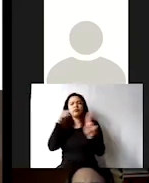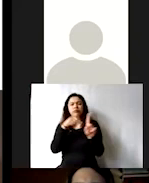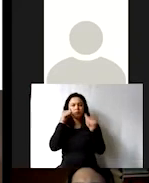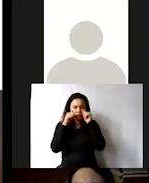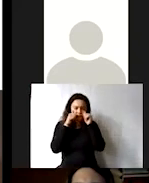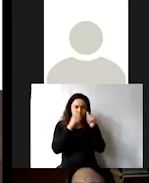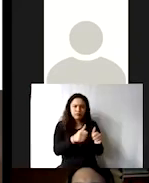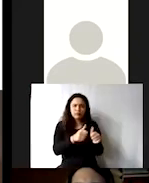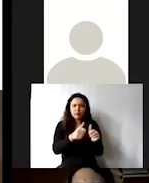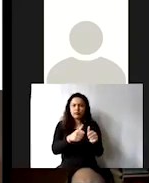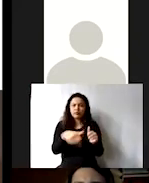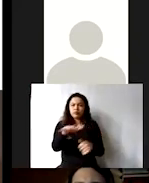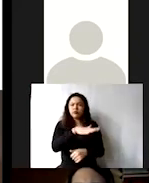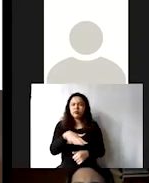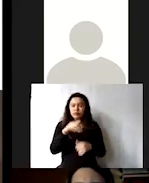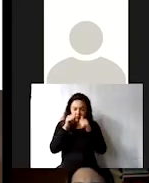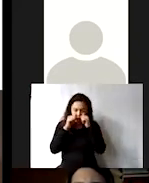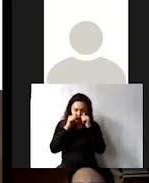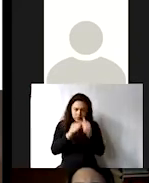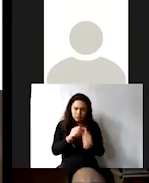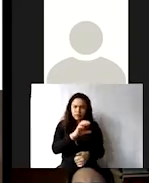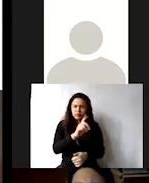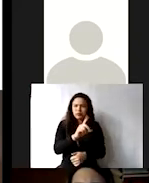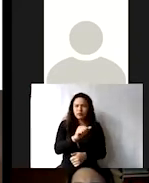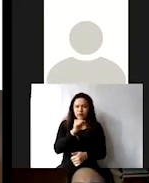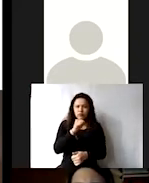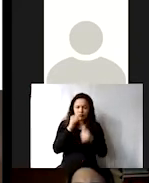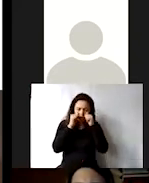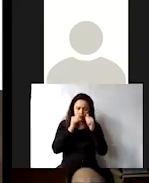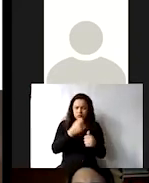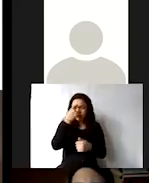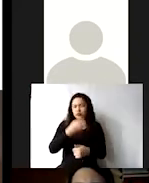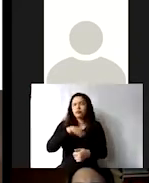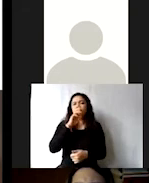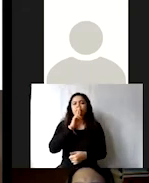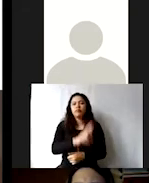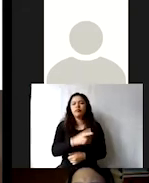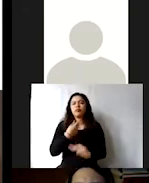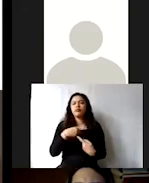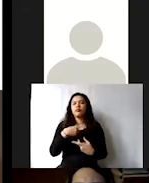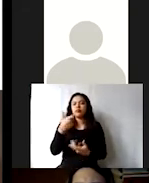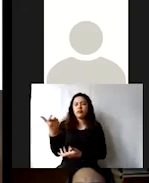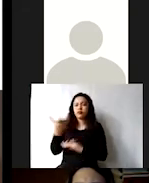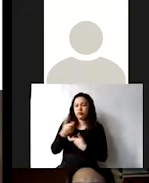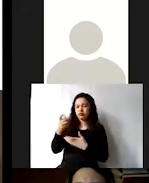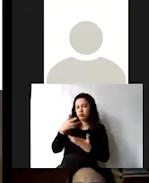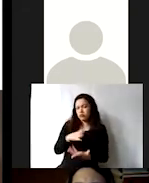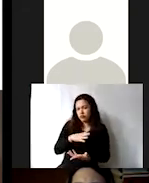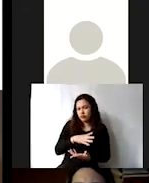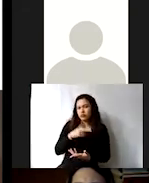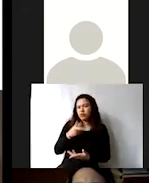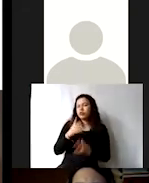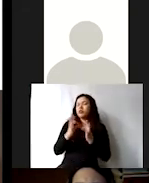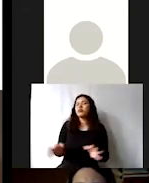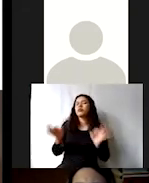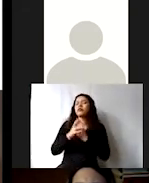atendiendo a los ODS para poder dar respuesta también a los donantes de esa importancia que